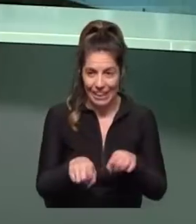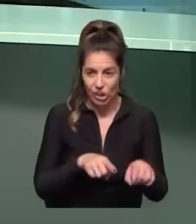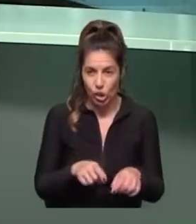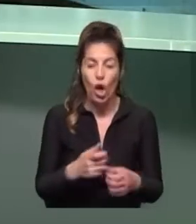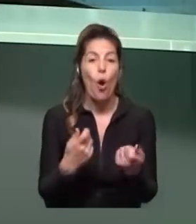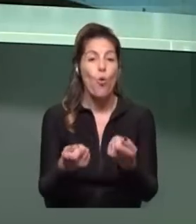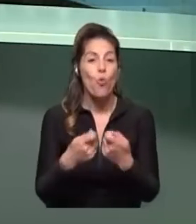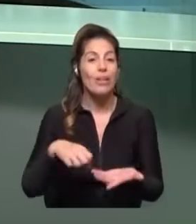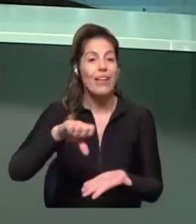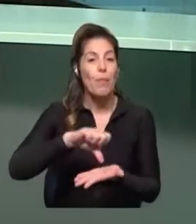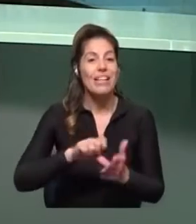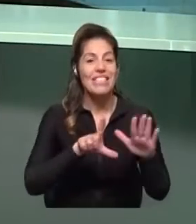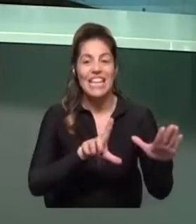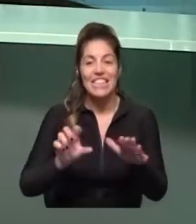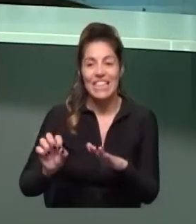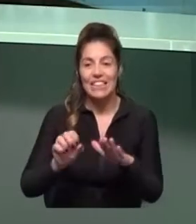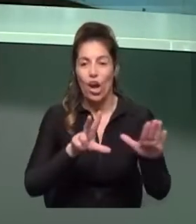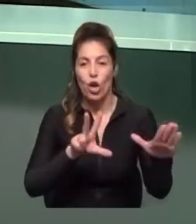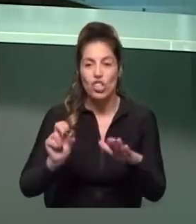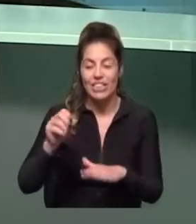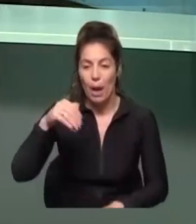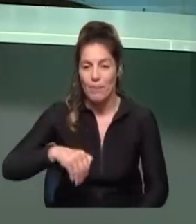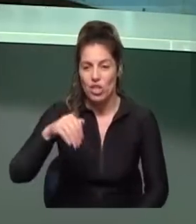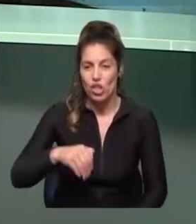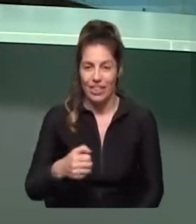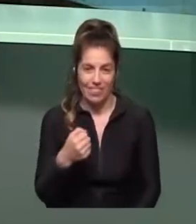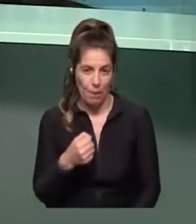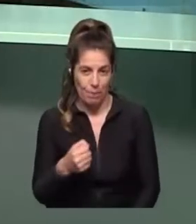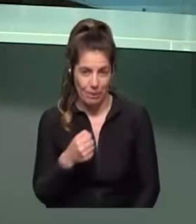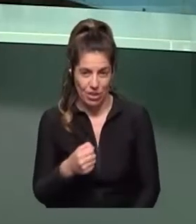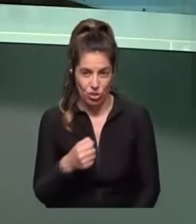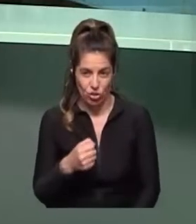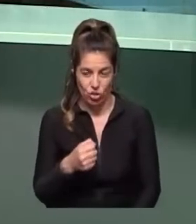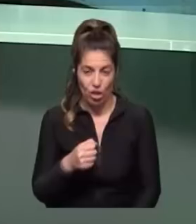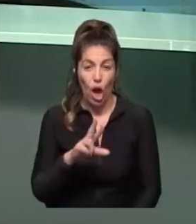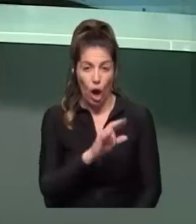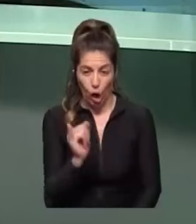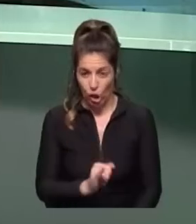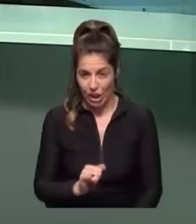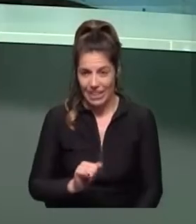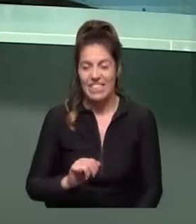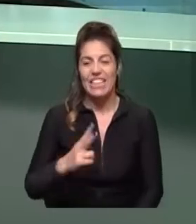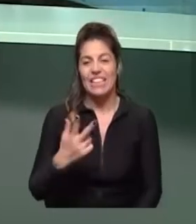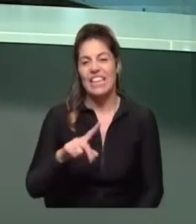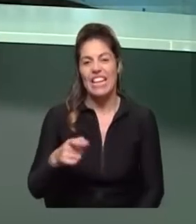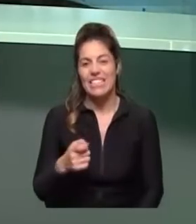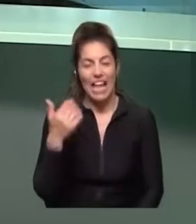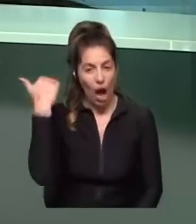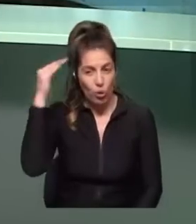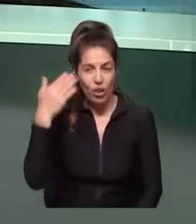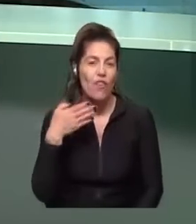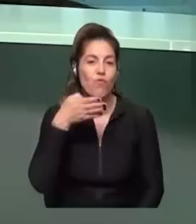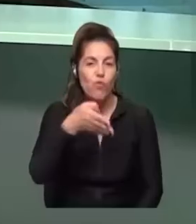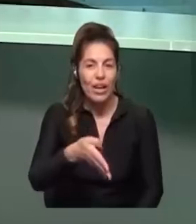cuestan al país entre 70 y 80 millones de pesos Rodríguez y otras ex autoridades de la comisión técnica mixta concurrieron